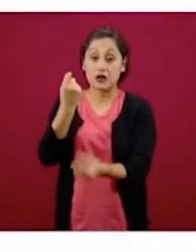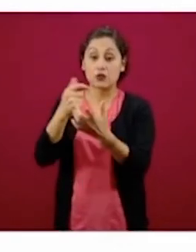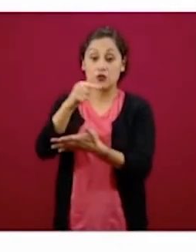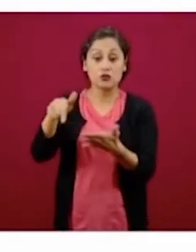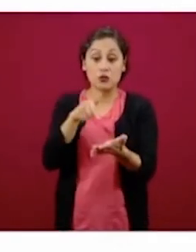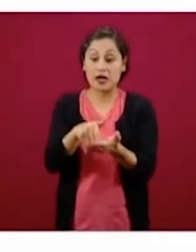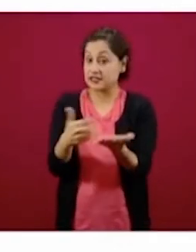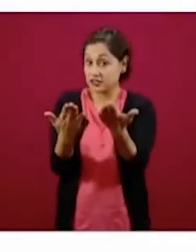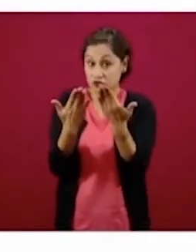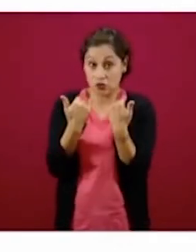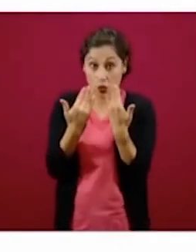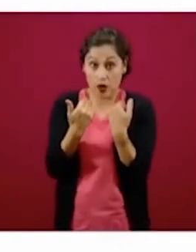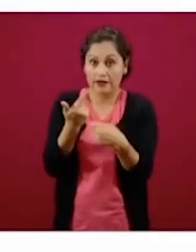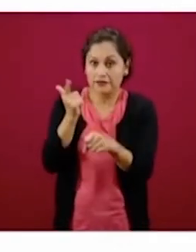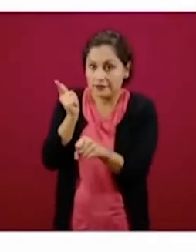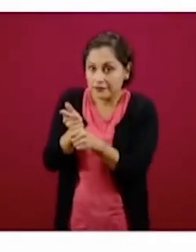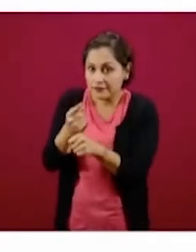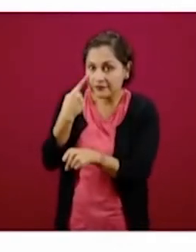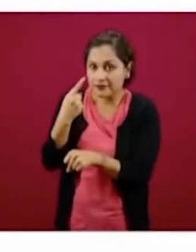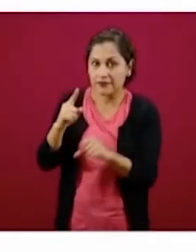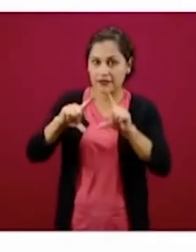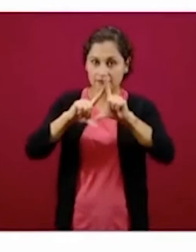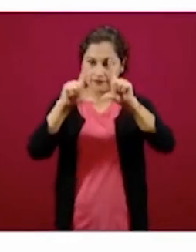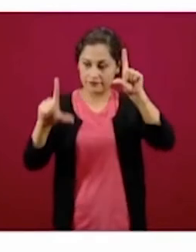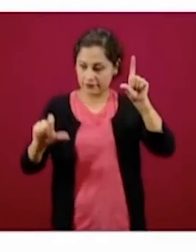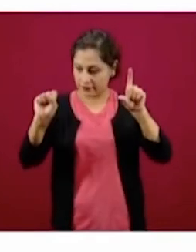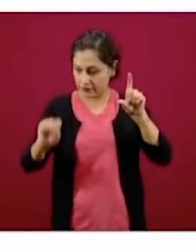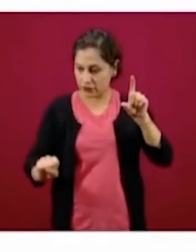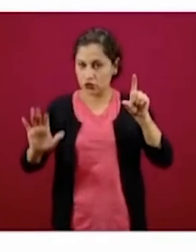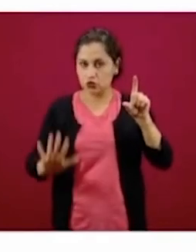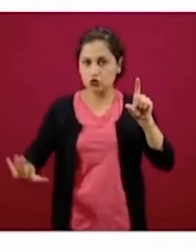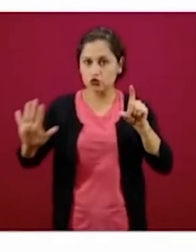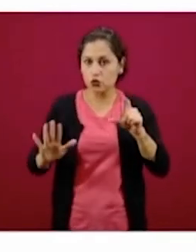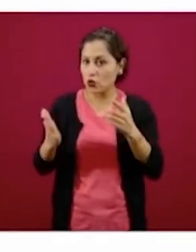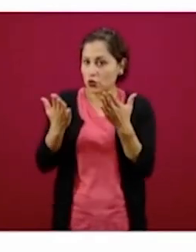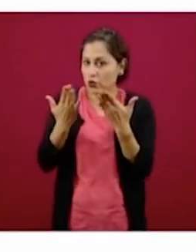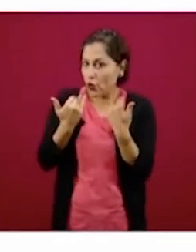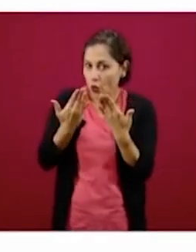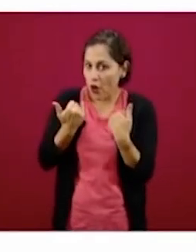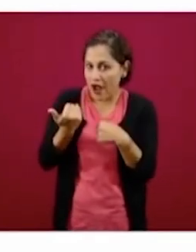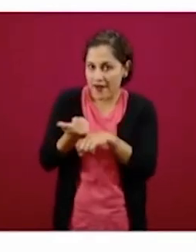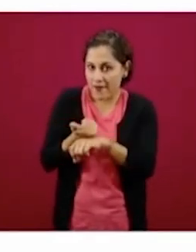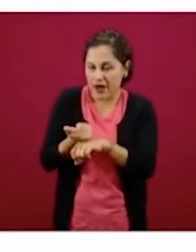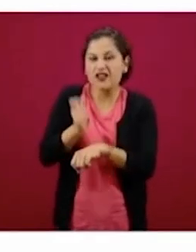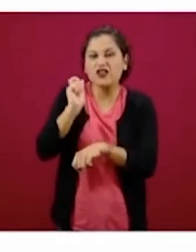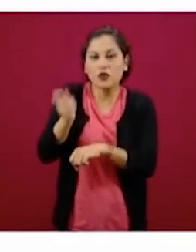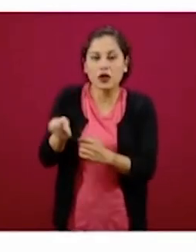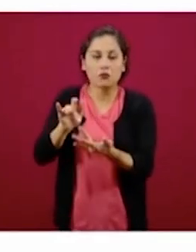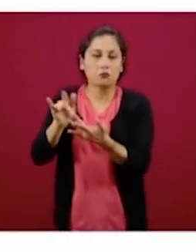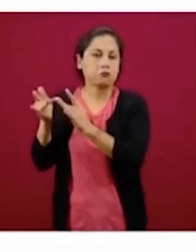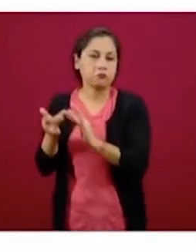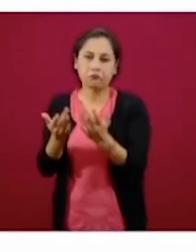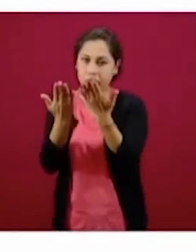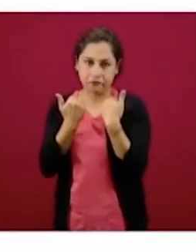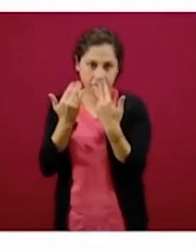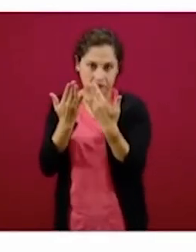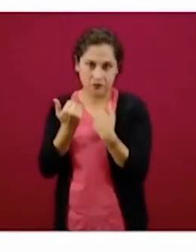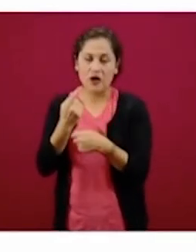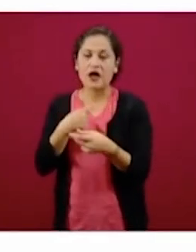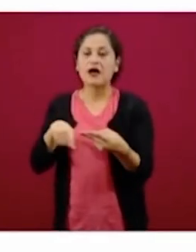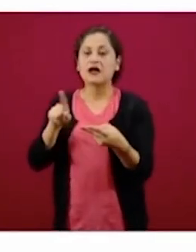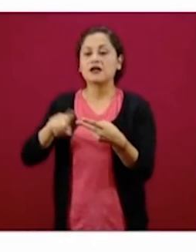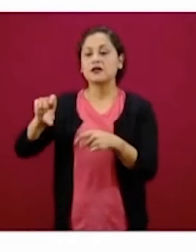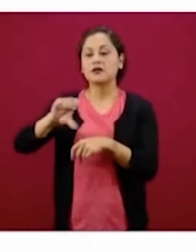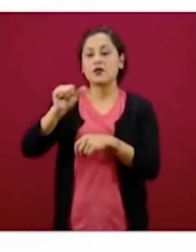país, que es en donde sabemos que no hay conectividad, en una parte muy importante del norte, por supuesto todo el centro de la